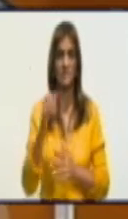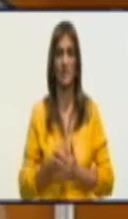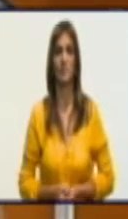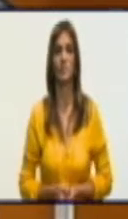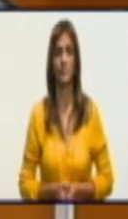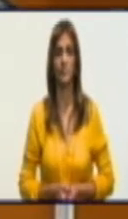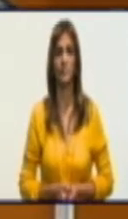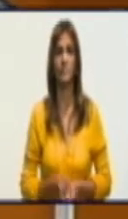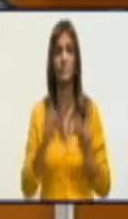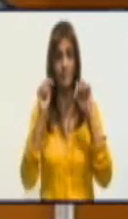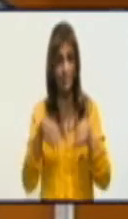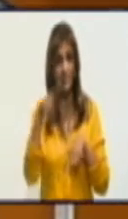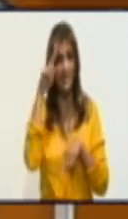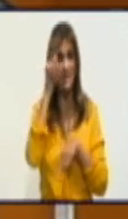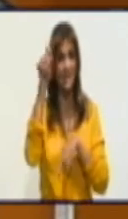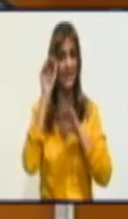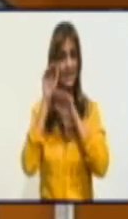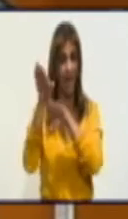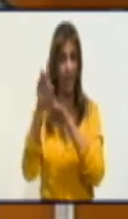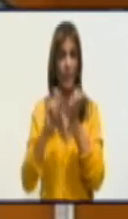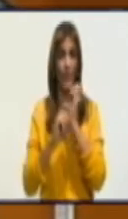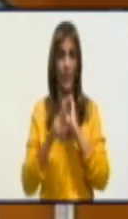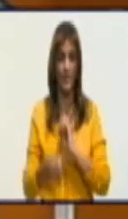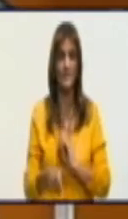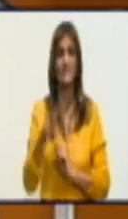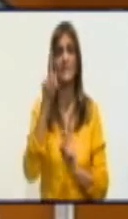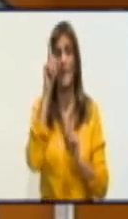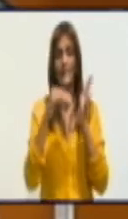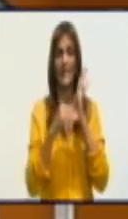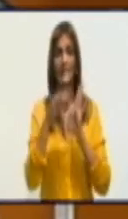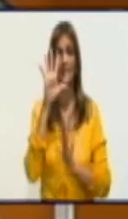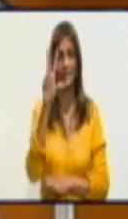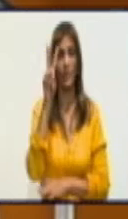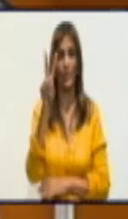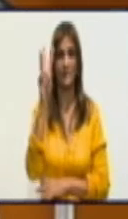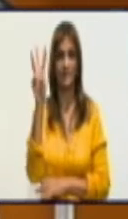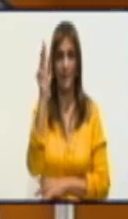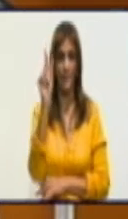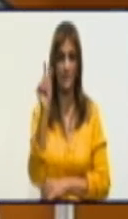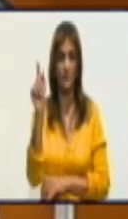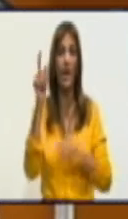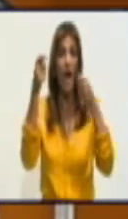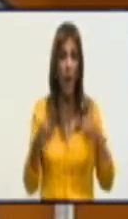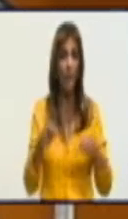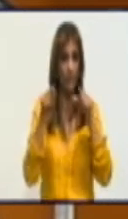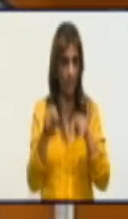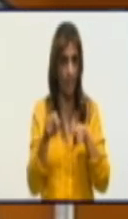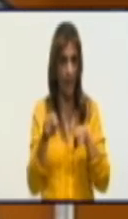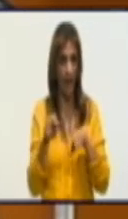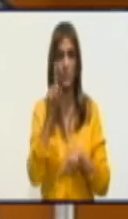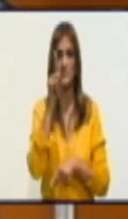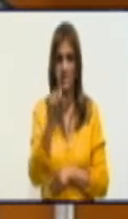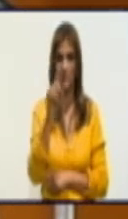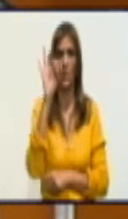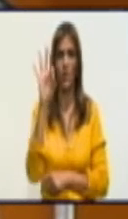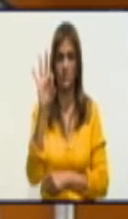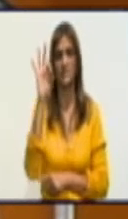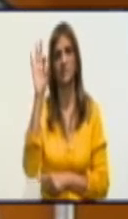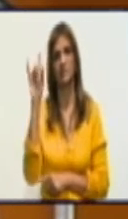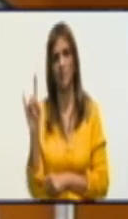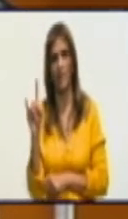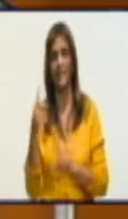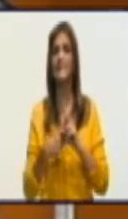Hoy tenemos ingresado en nuestra provincia 1.523 personas, de ellos confirmados dentro de la provincia 189 y 13